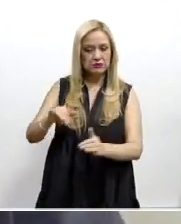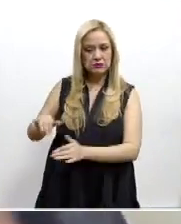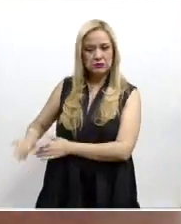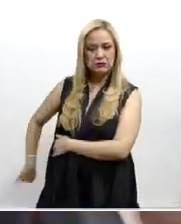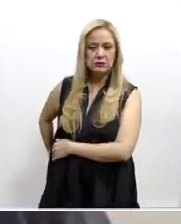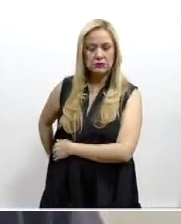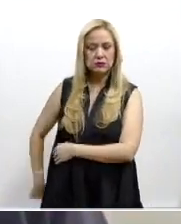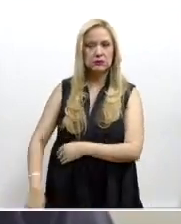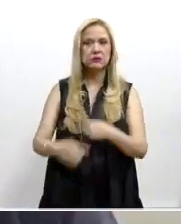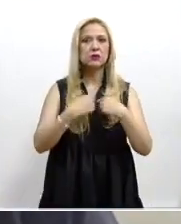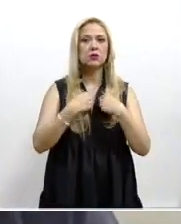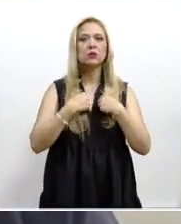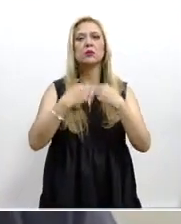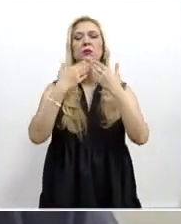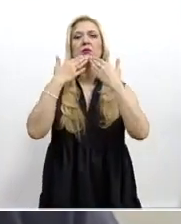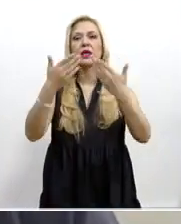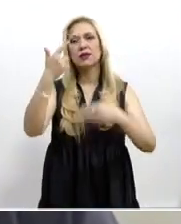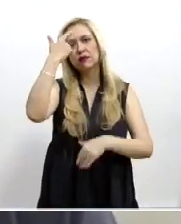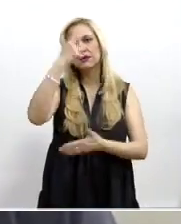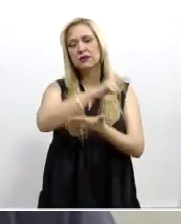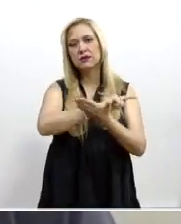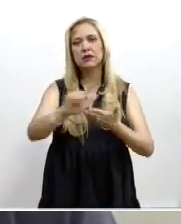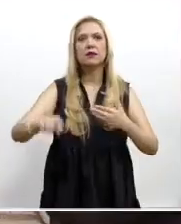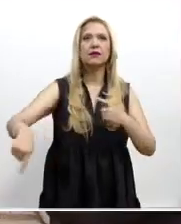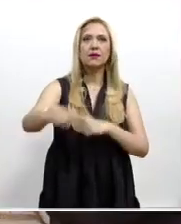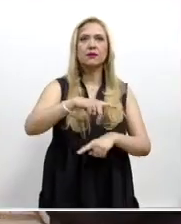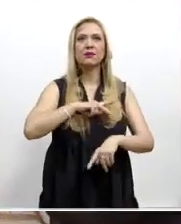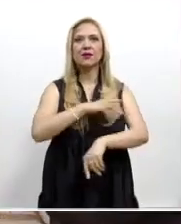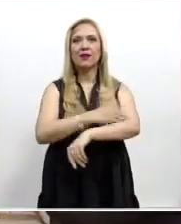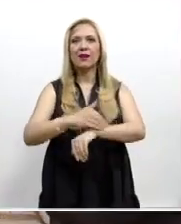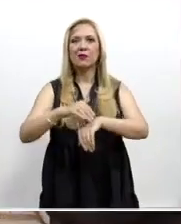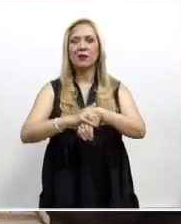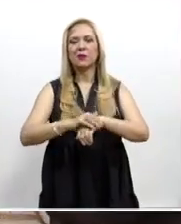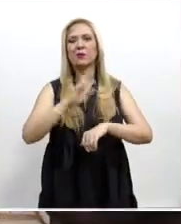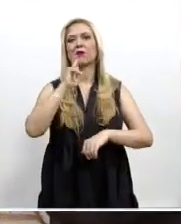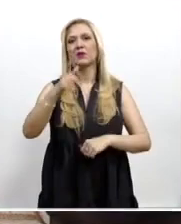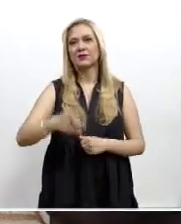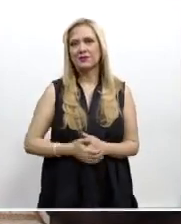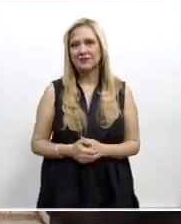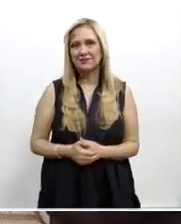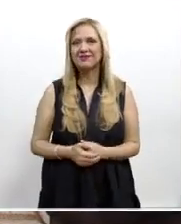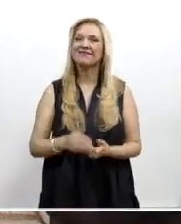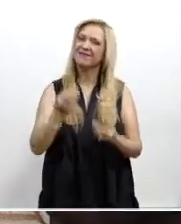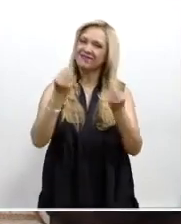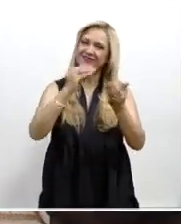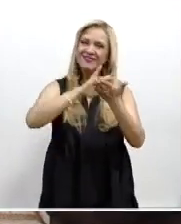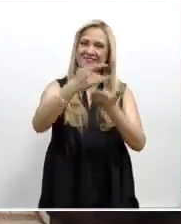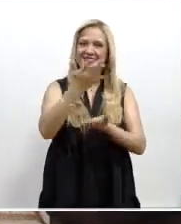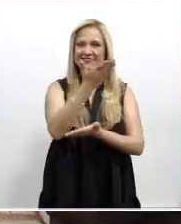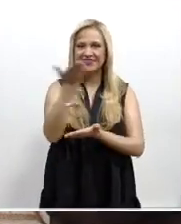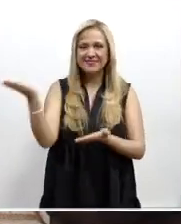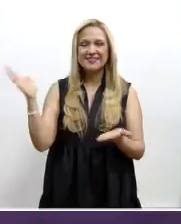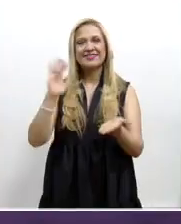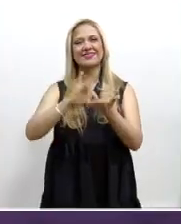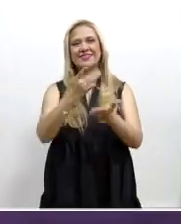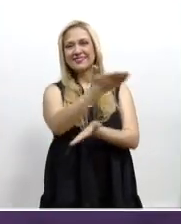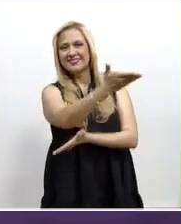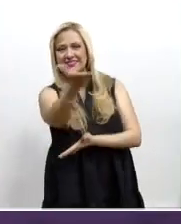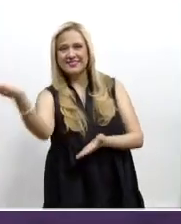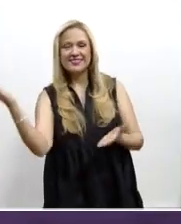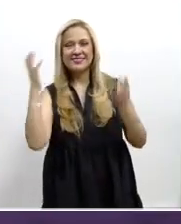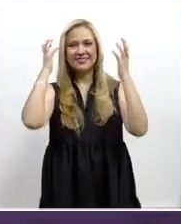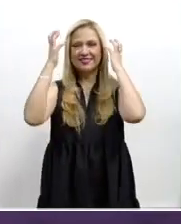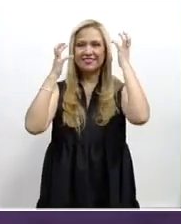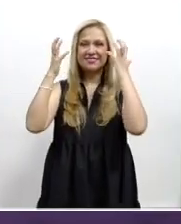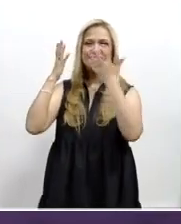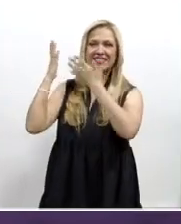bienestar para mí y para mi entorno cercano. Gracias. Bien, pues muchas gracias a ustedes, gracias a nuestros invitados aquí en el estudio y a